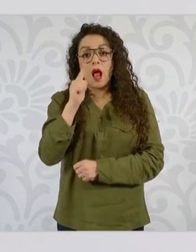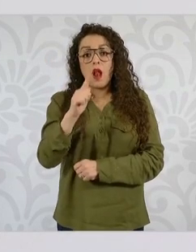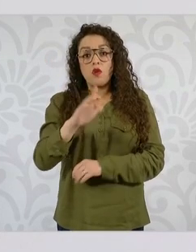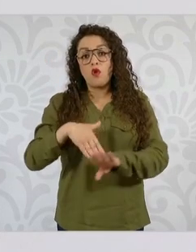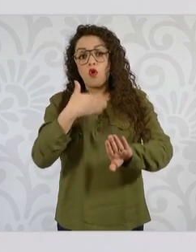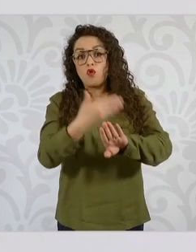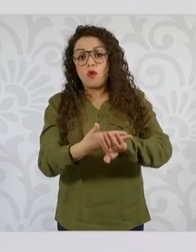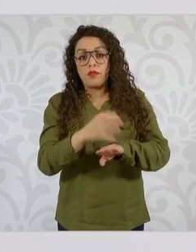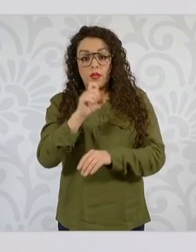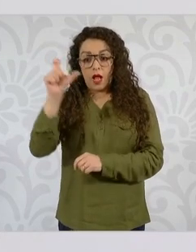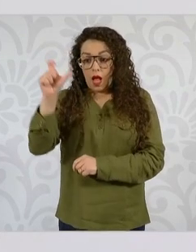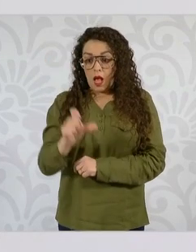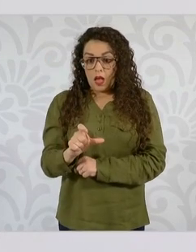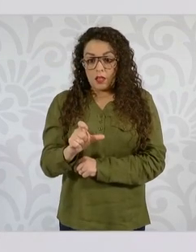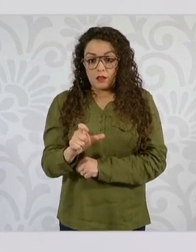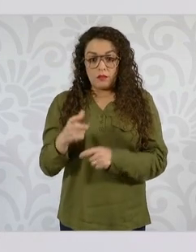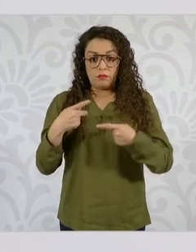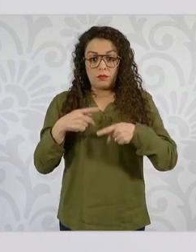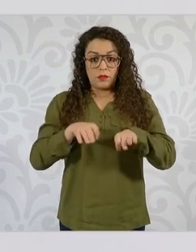el